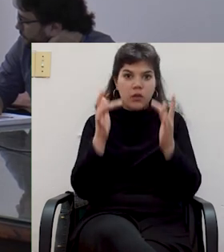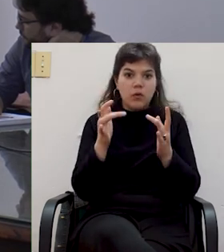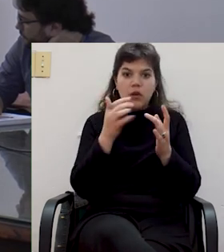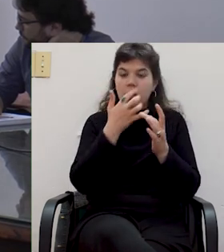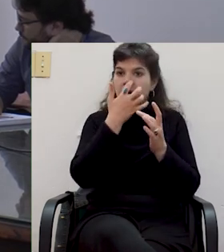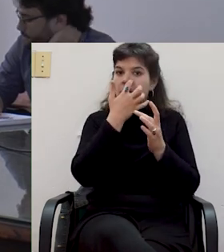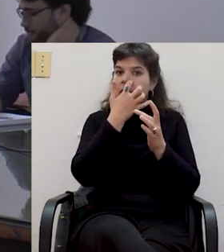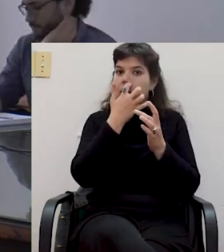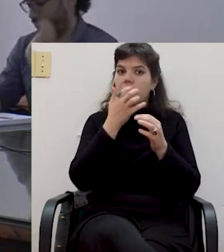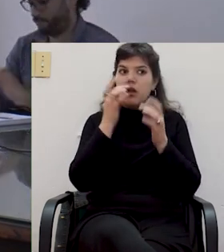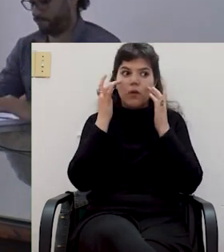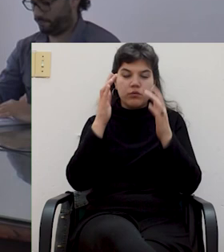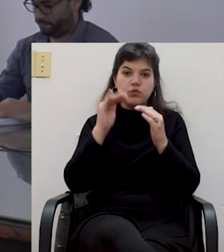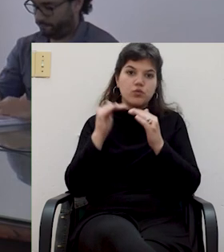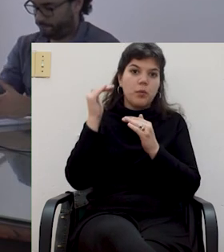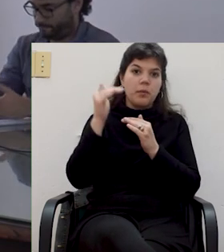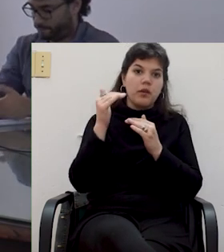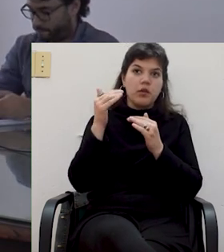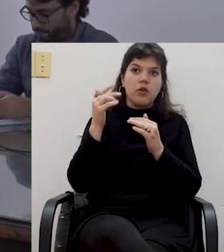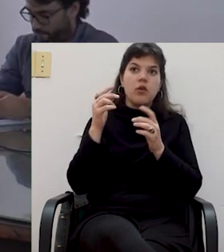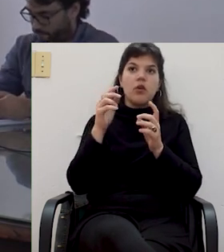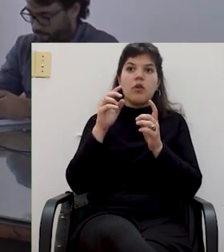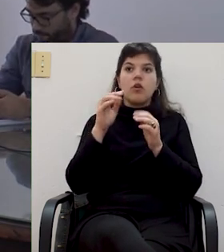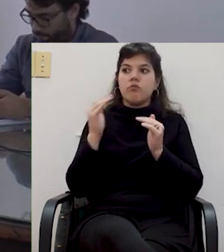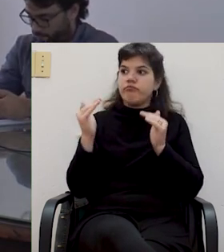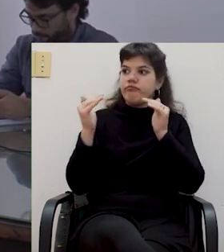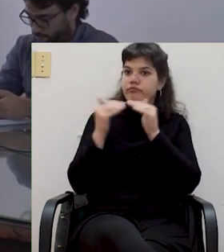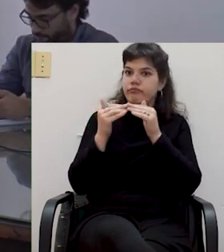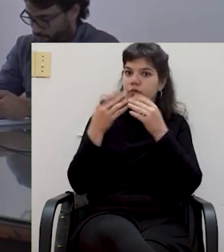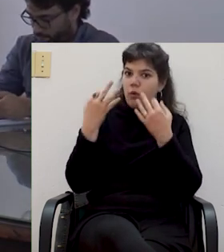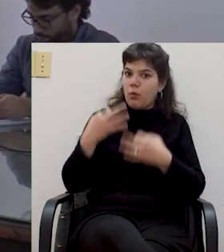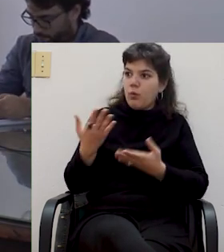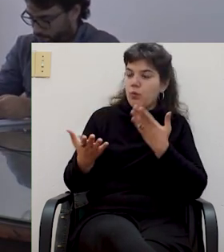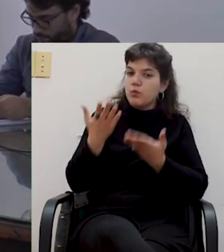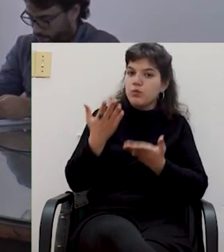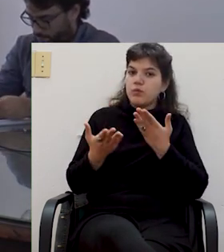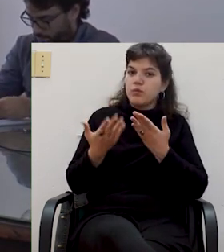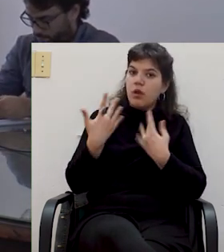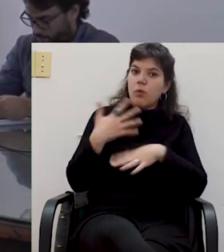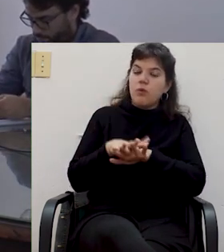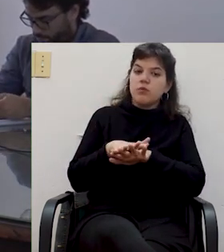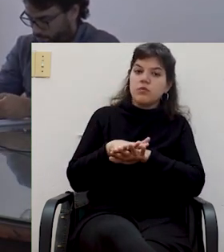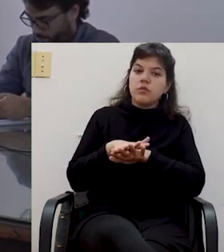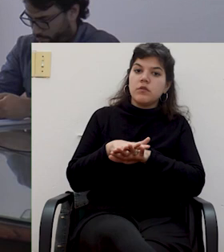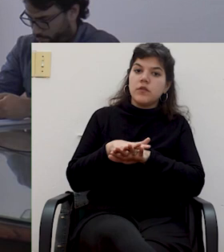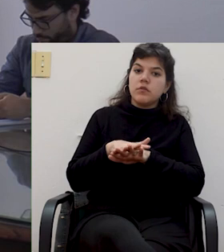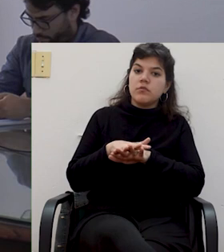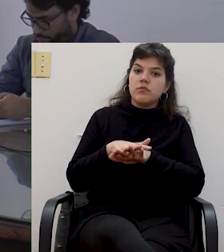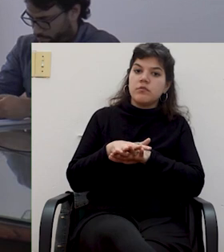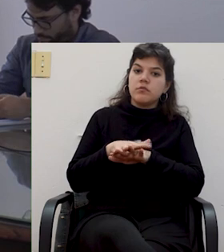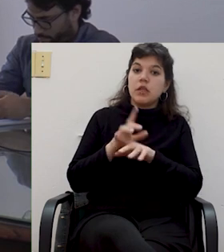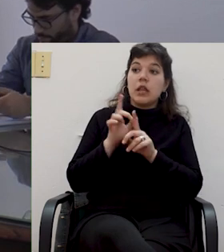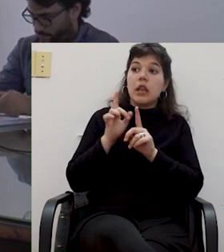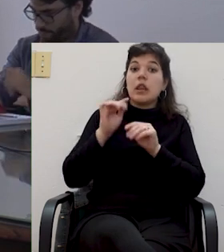educación superior, equitativa, justa, inclusiva, digamos. Tienen que haber